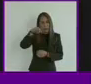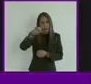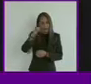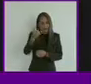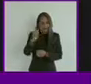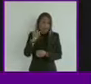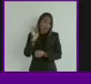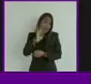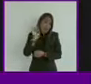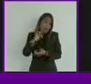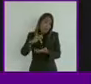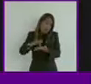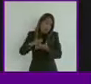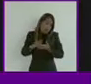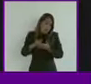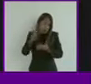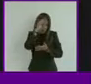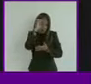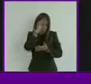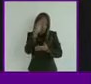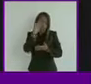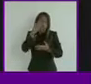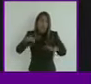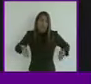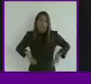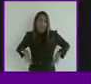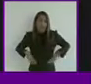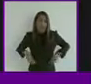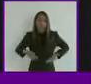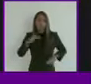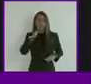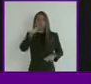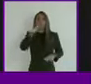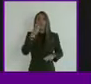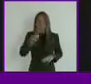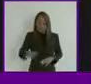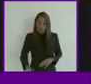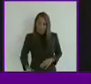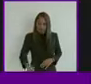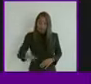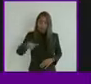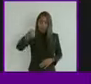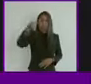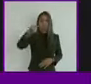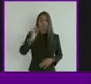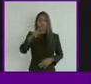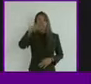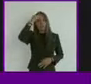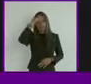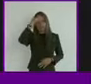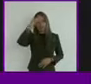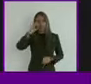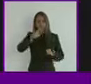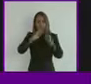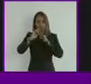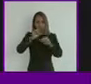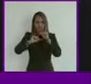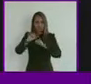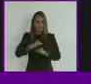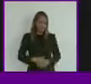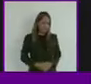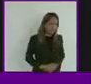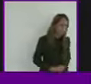acompaña, ¿no? La gratitud es un valor que tenemos que aprender desde chiquititas y chiquititos, ¿saben? Cuando nosotros vemos temas de